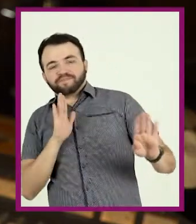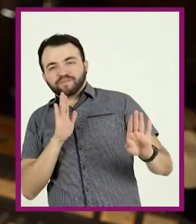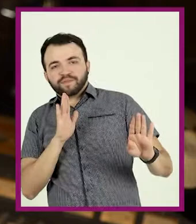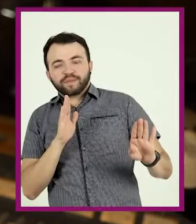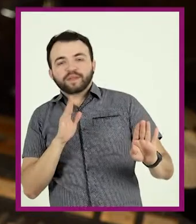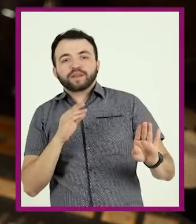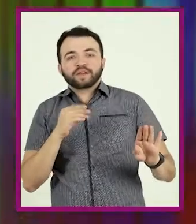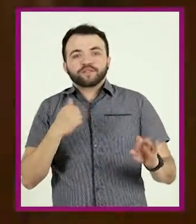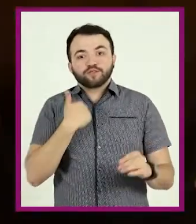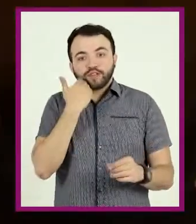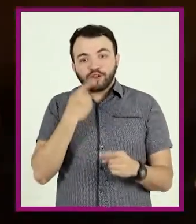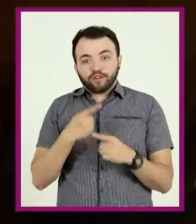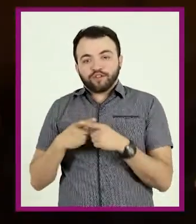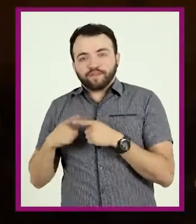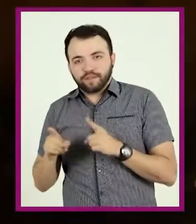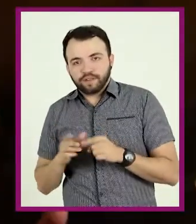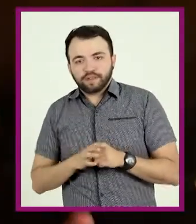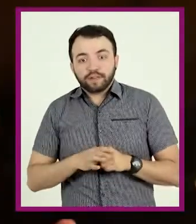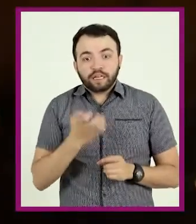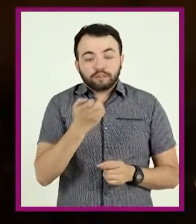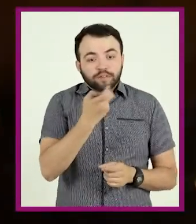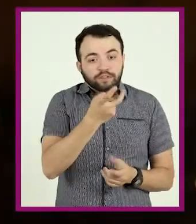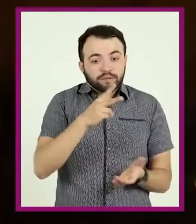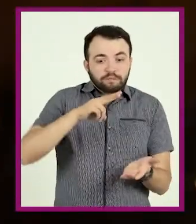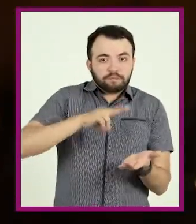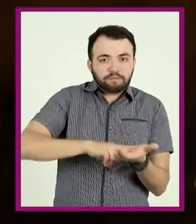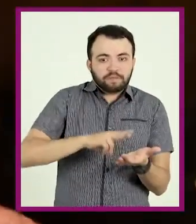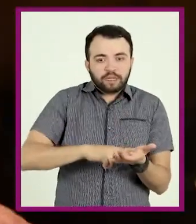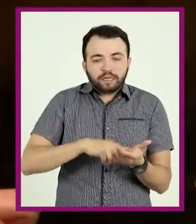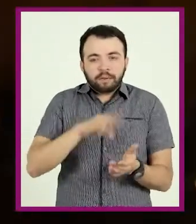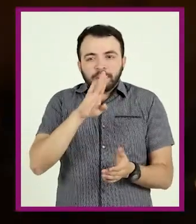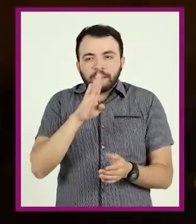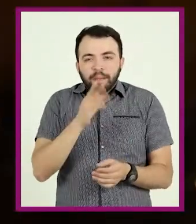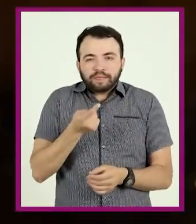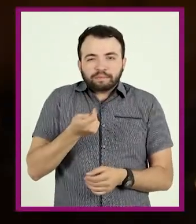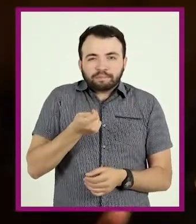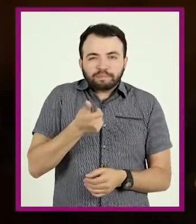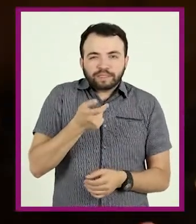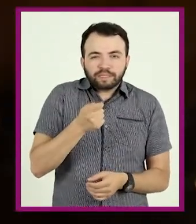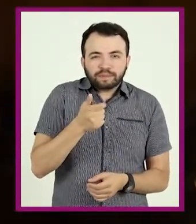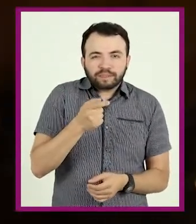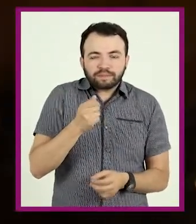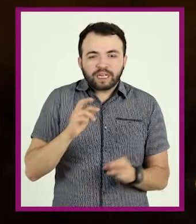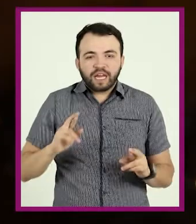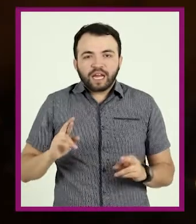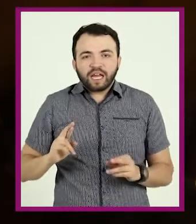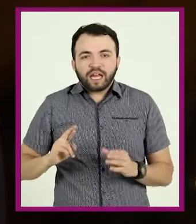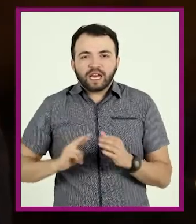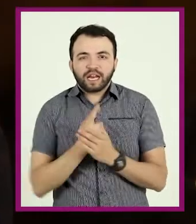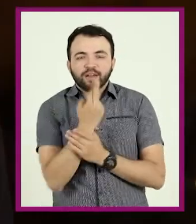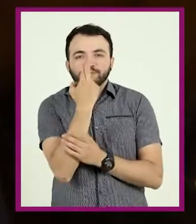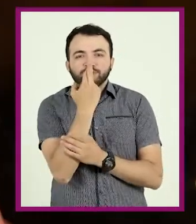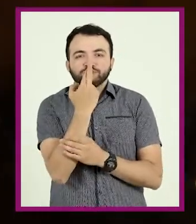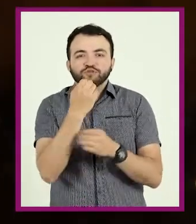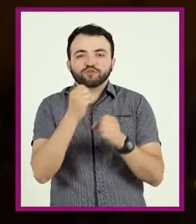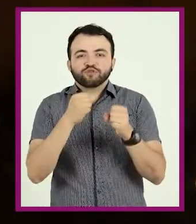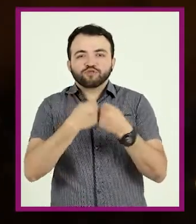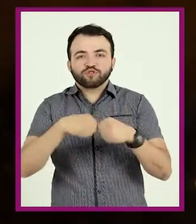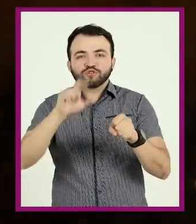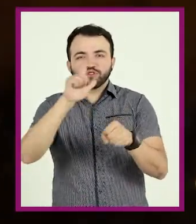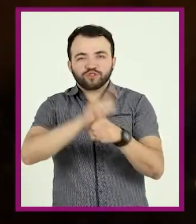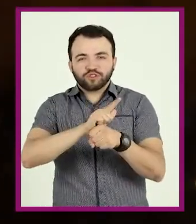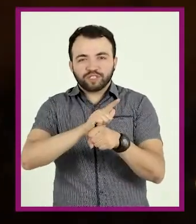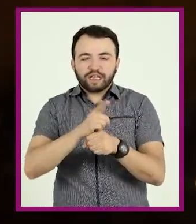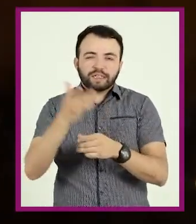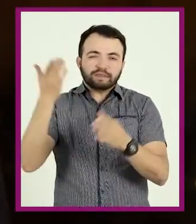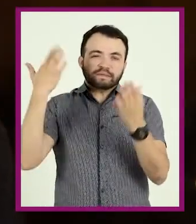ex Unión Soviética. ¿Y dónde encontró eso? ¿Dónde halló estos valores que parecían semejantes a los de la Revolución Socialista? Pues en el cine